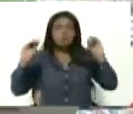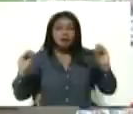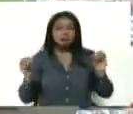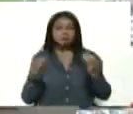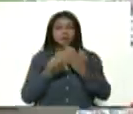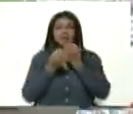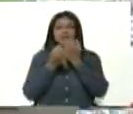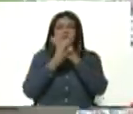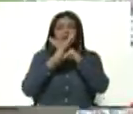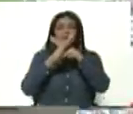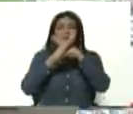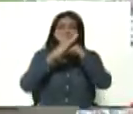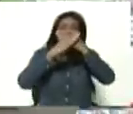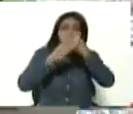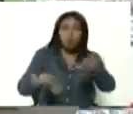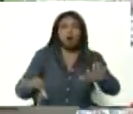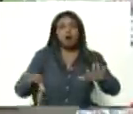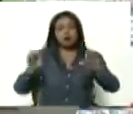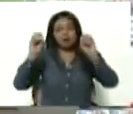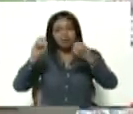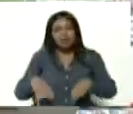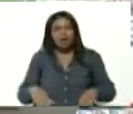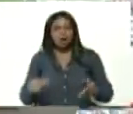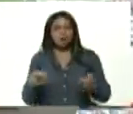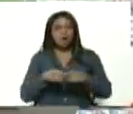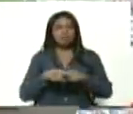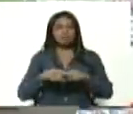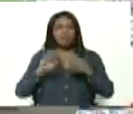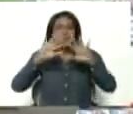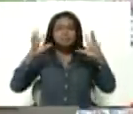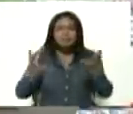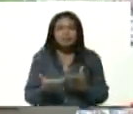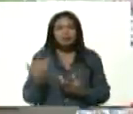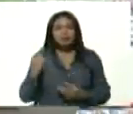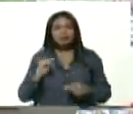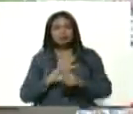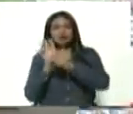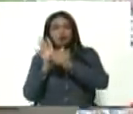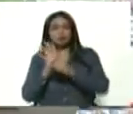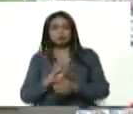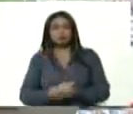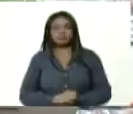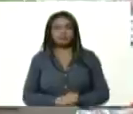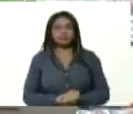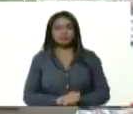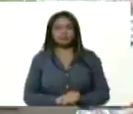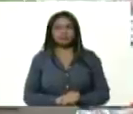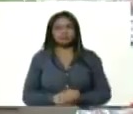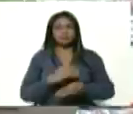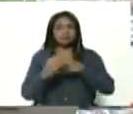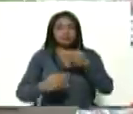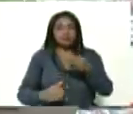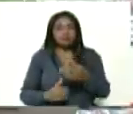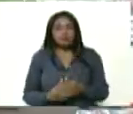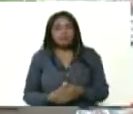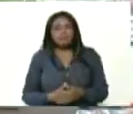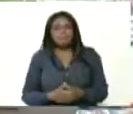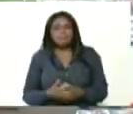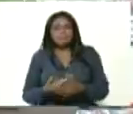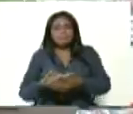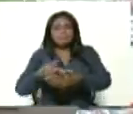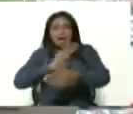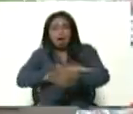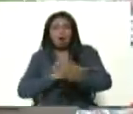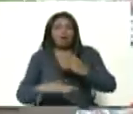levantamiento de estas medidas en medio de la pandemia global del COVID-19. Se hace aún más criminal